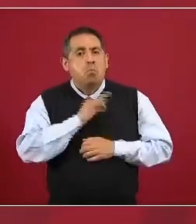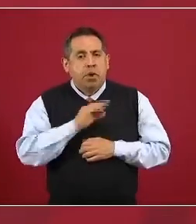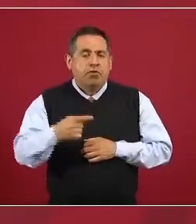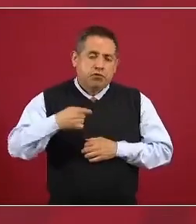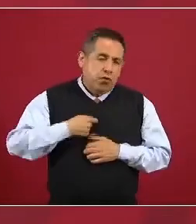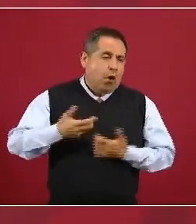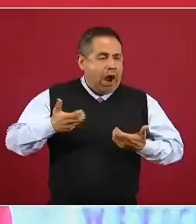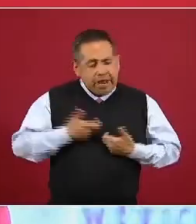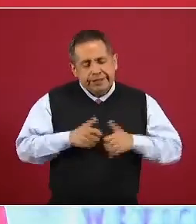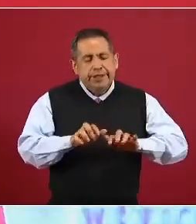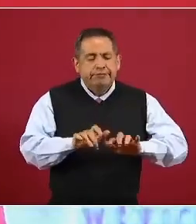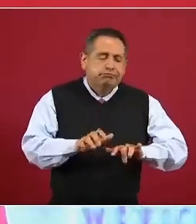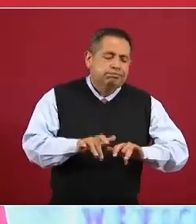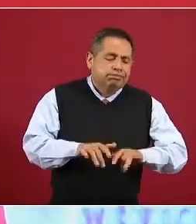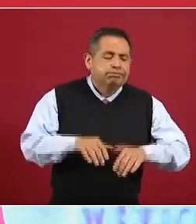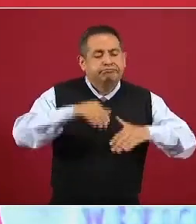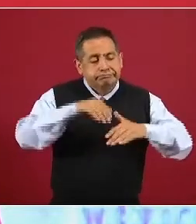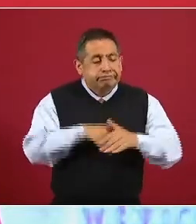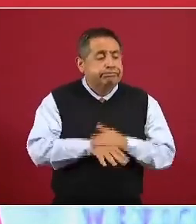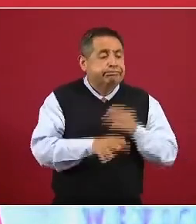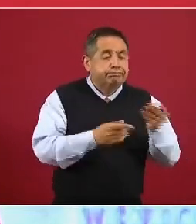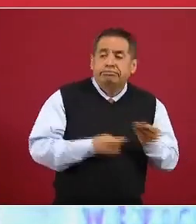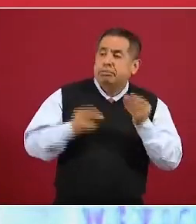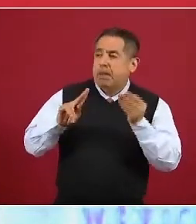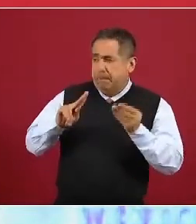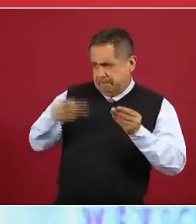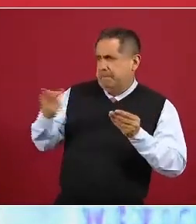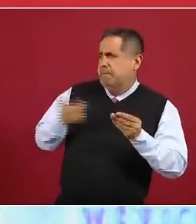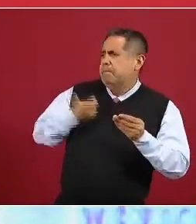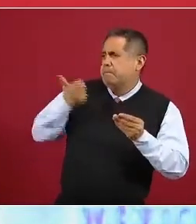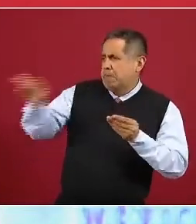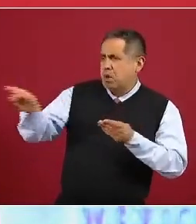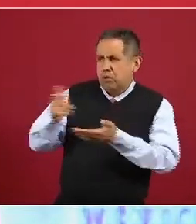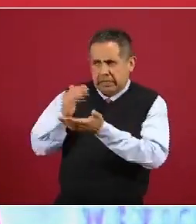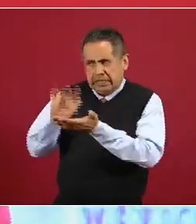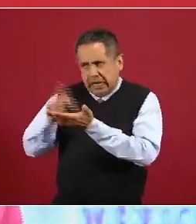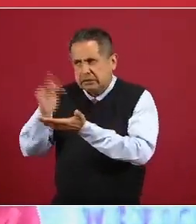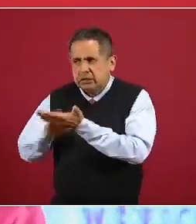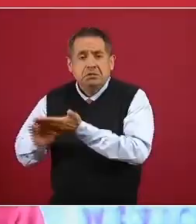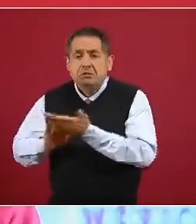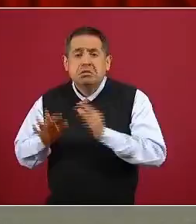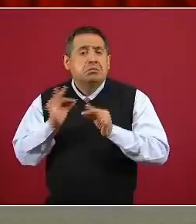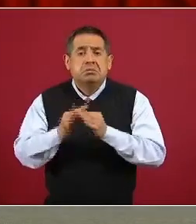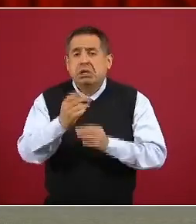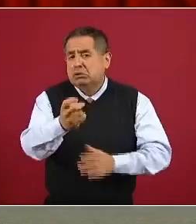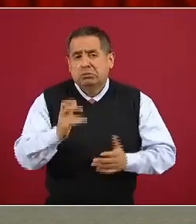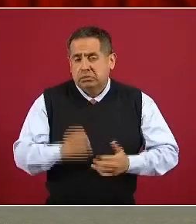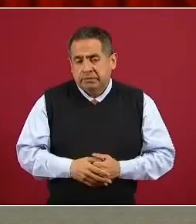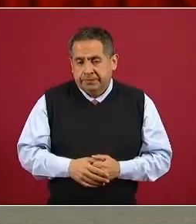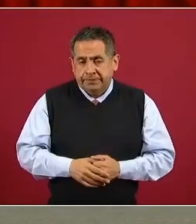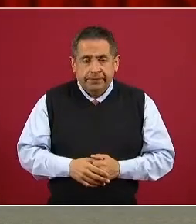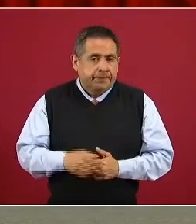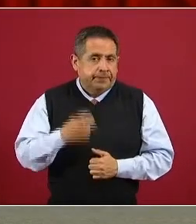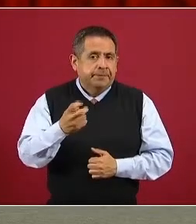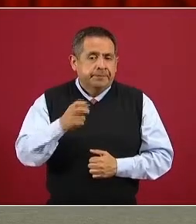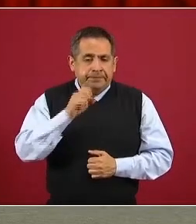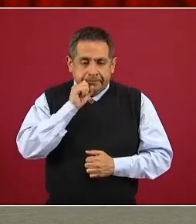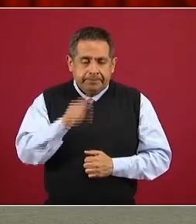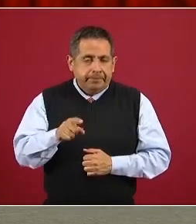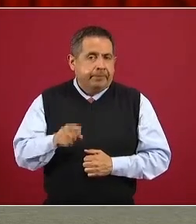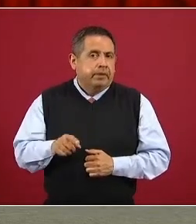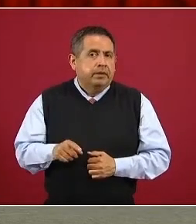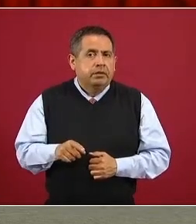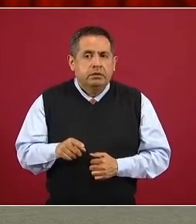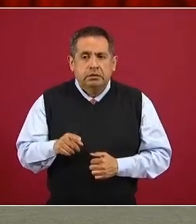acercar esta información para el reembolso de los apoyos financieros de 25,000 pesos. Y al mismo tiempo